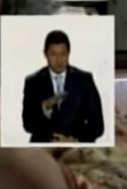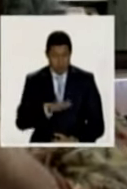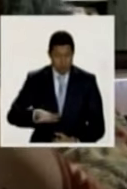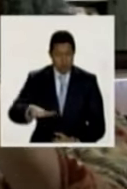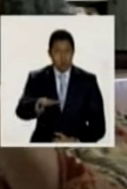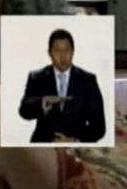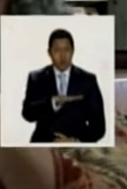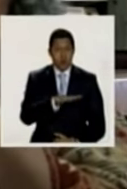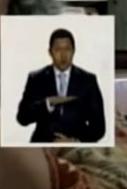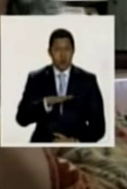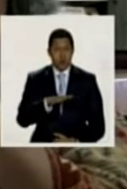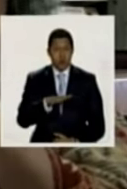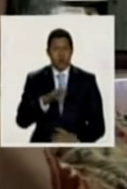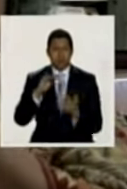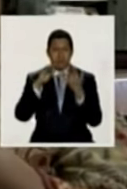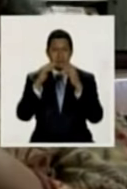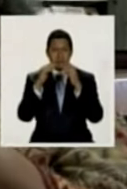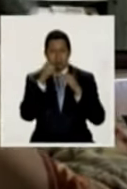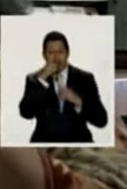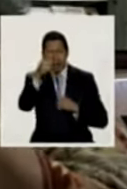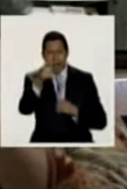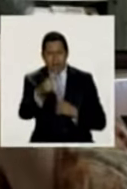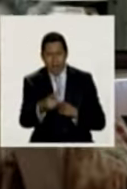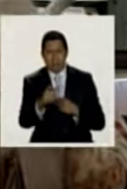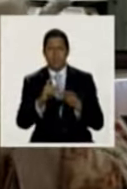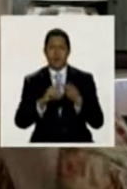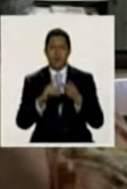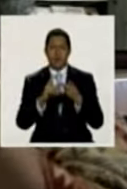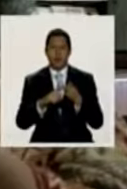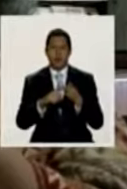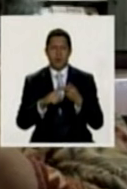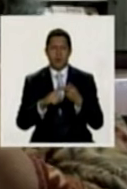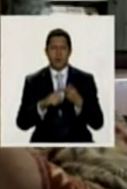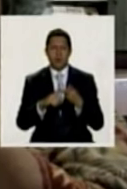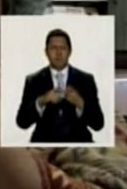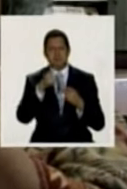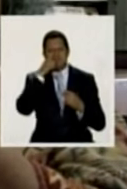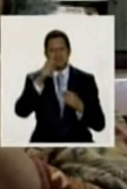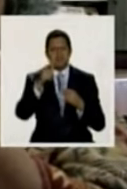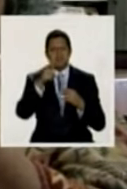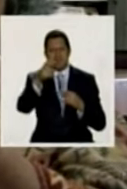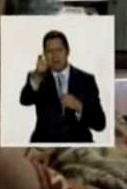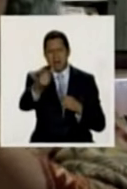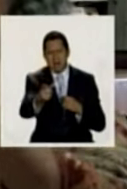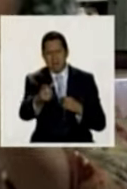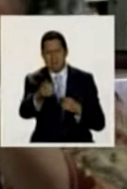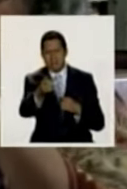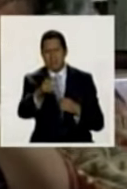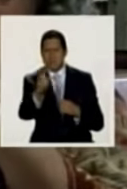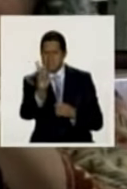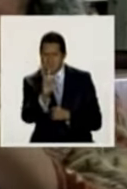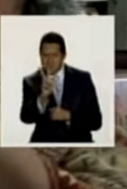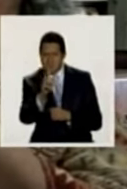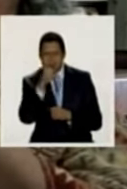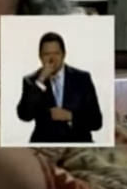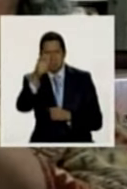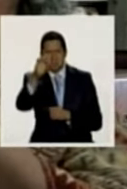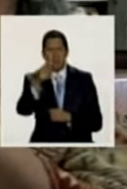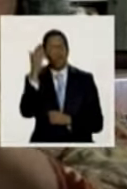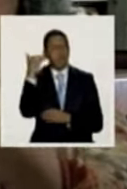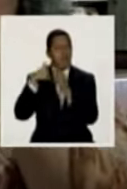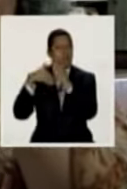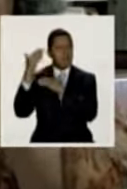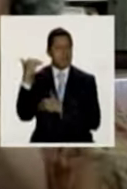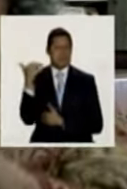espacio es un espacio rural, es un espacio campestre, es un espacio venezolano para ese